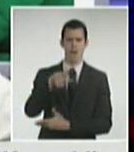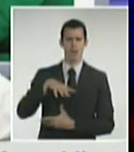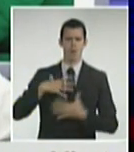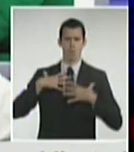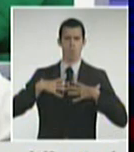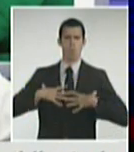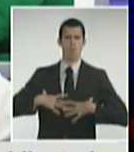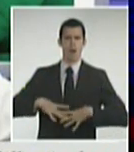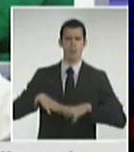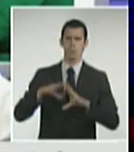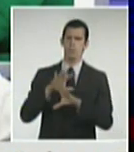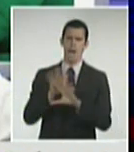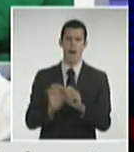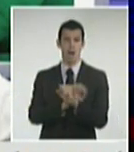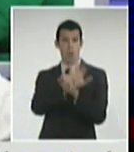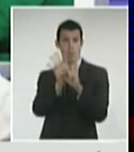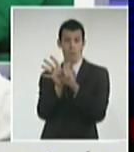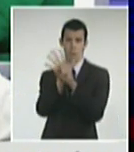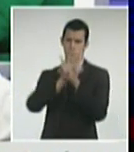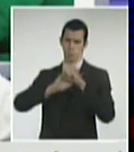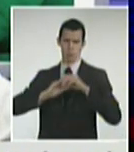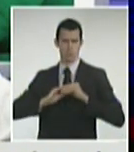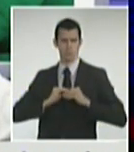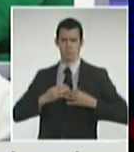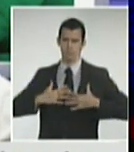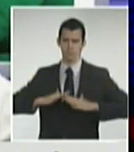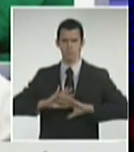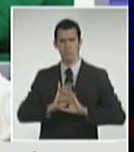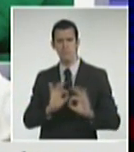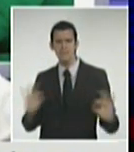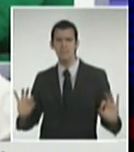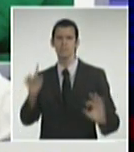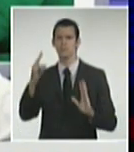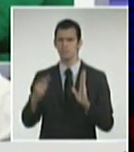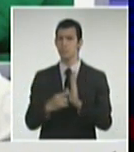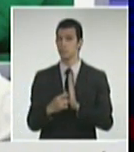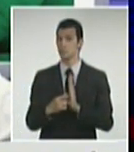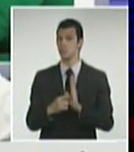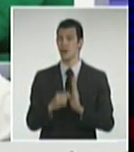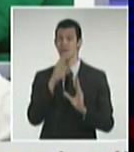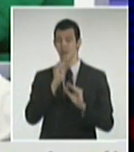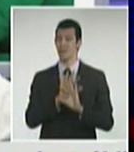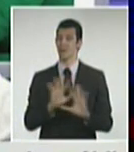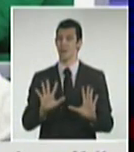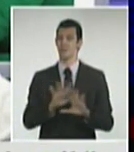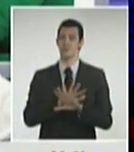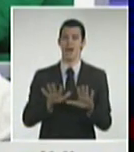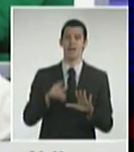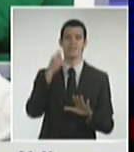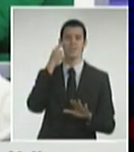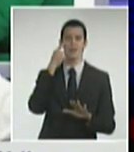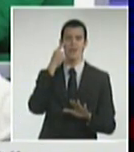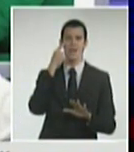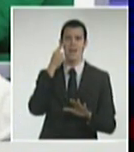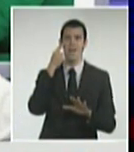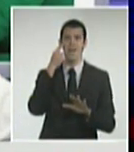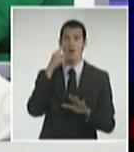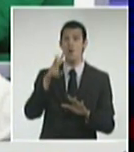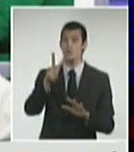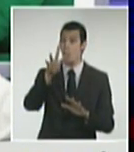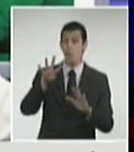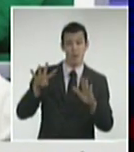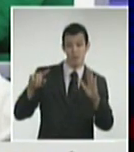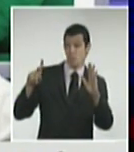para no restar importancia a la enfermedad, realmente recuperado, pero mucho ojo, acuérdese de que